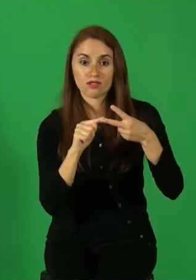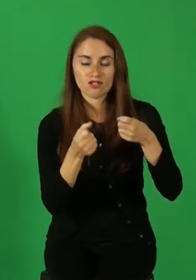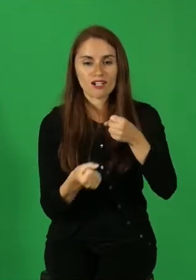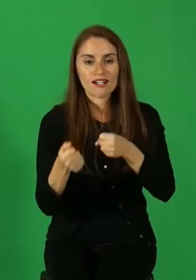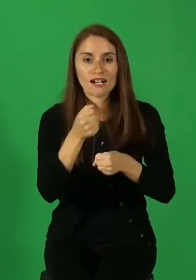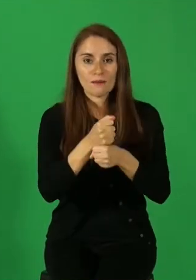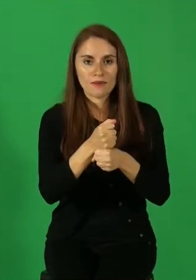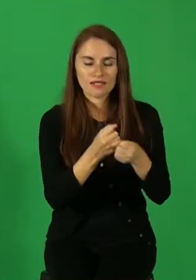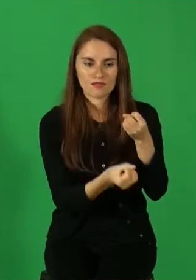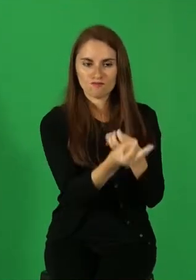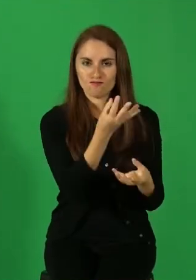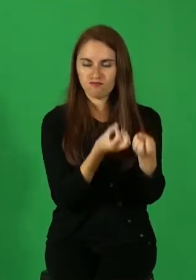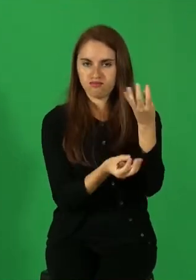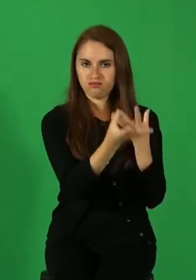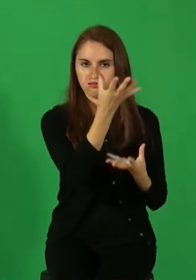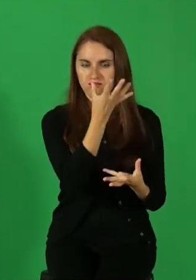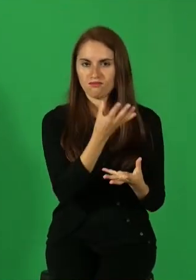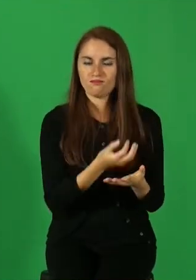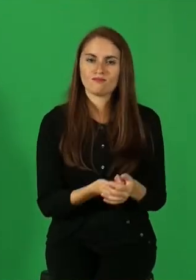reemplazo